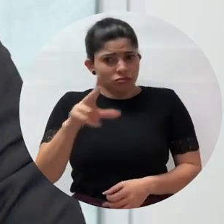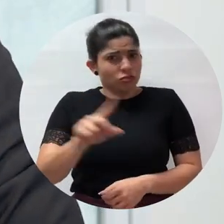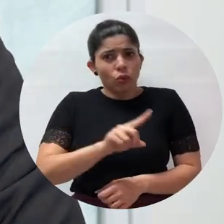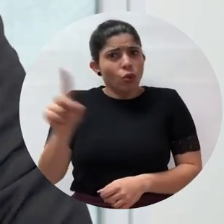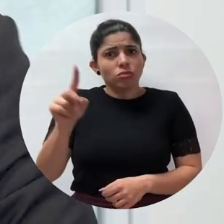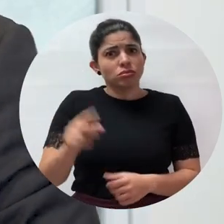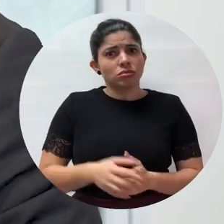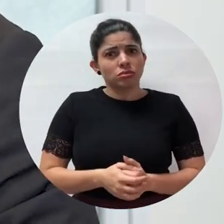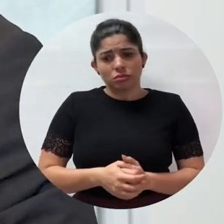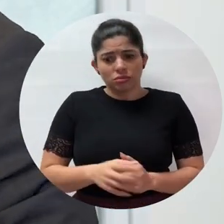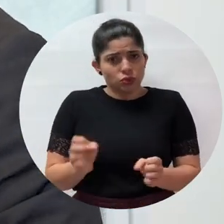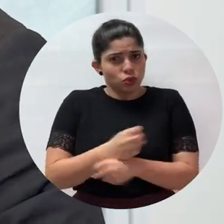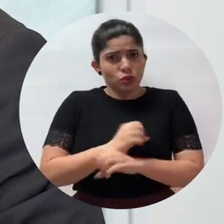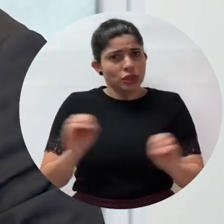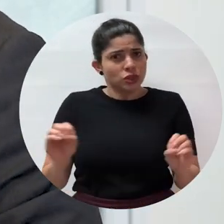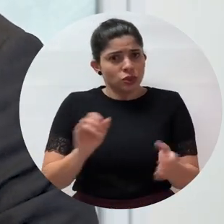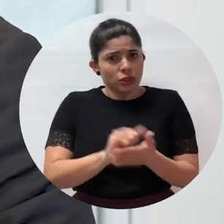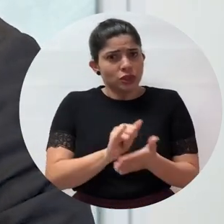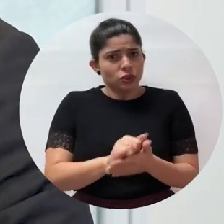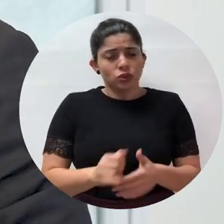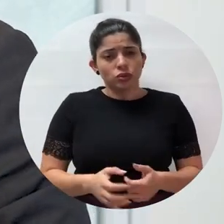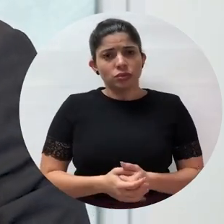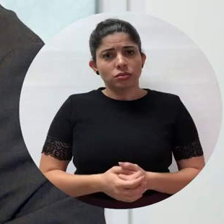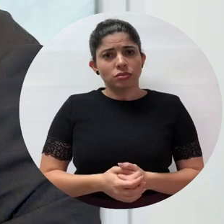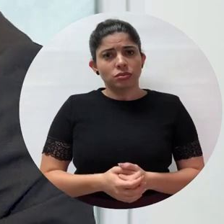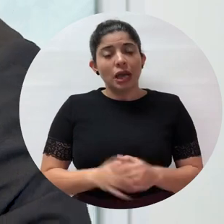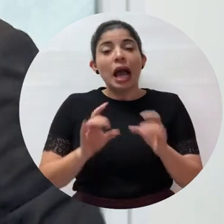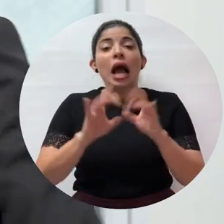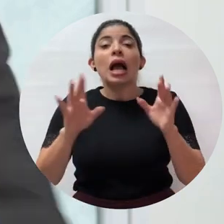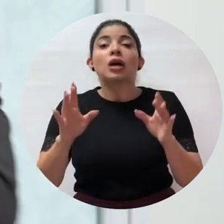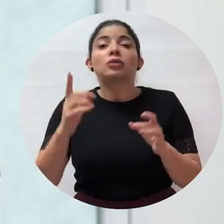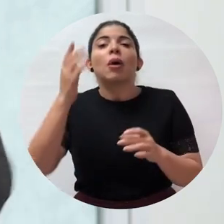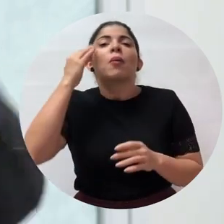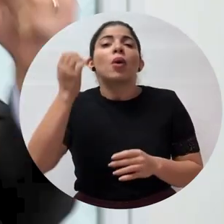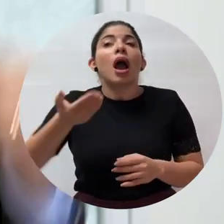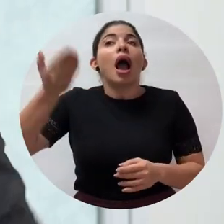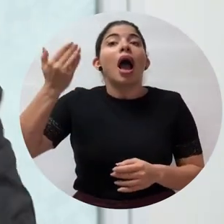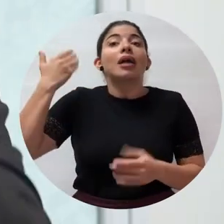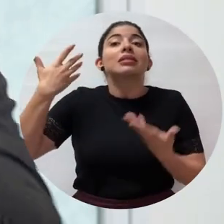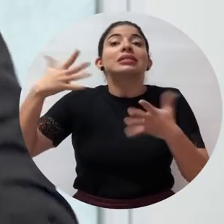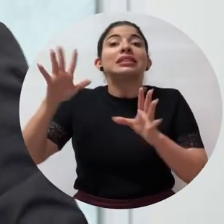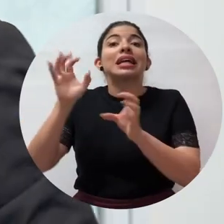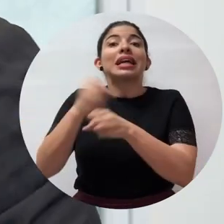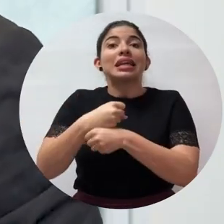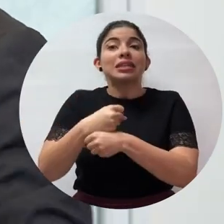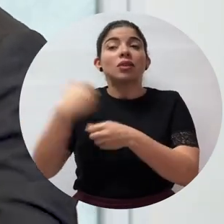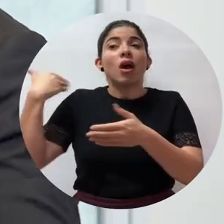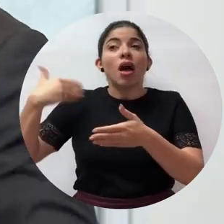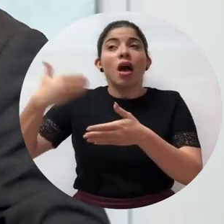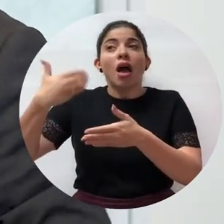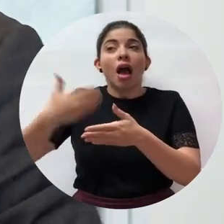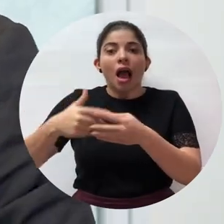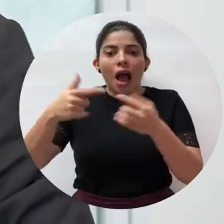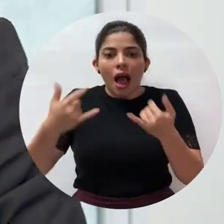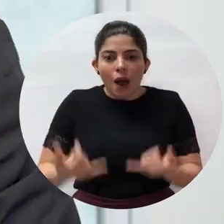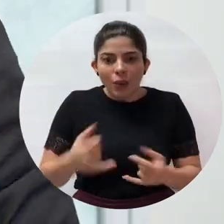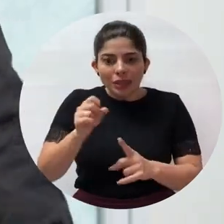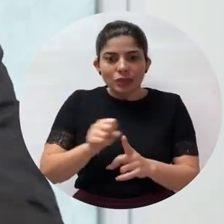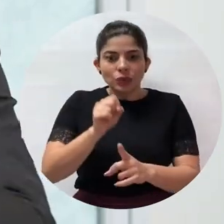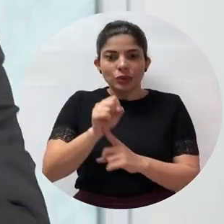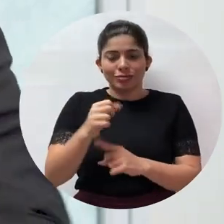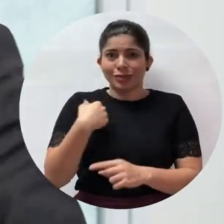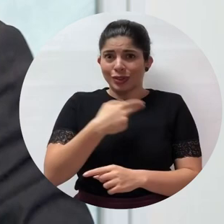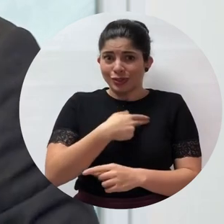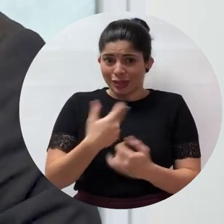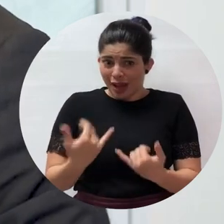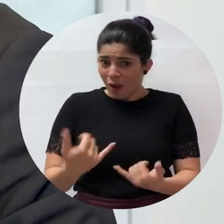digo, no lo hizo. Y casualmente, porque antes se hizo, es que llegamos aquí y